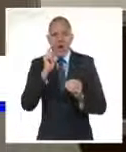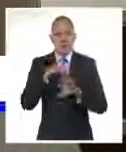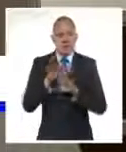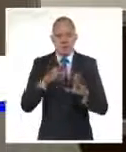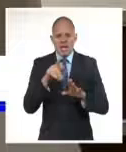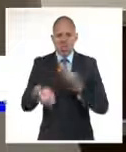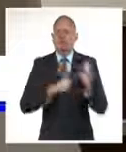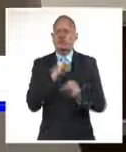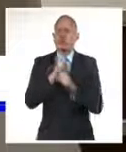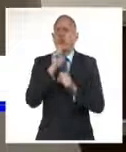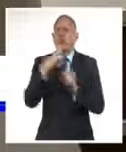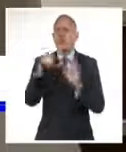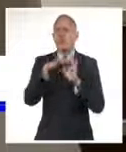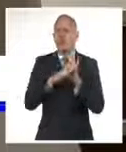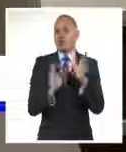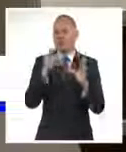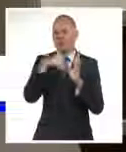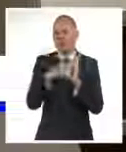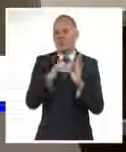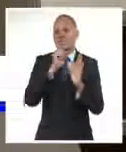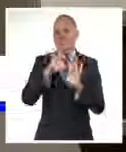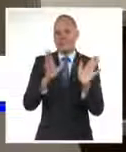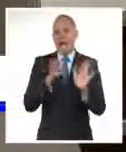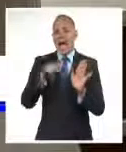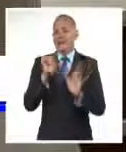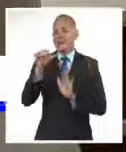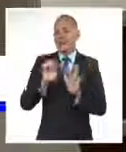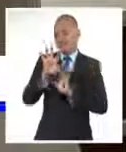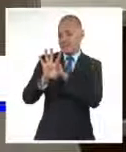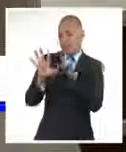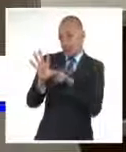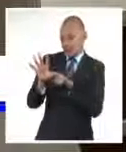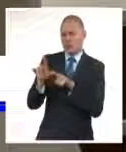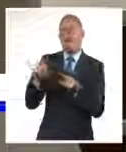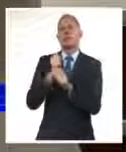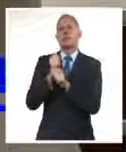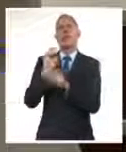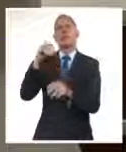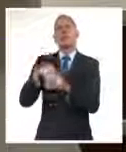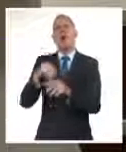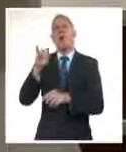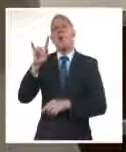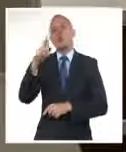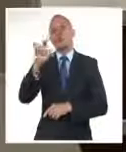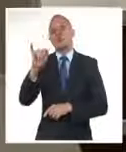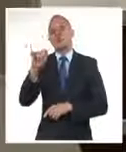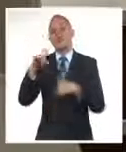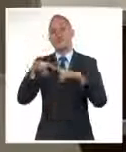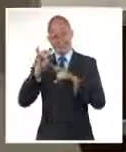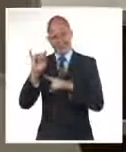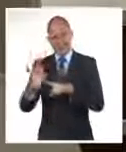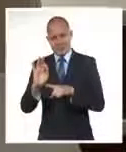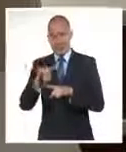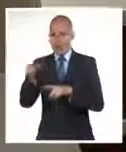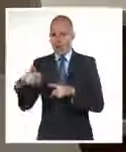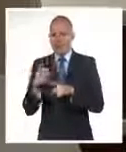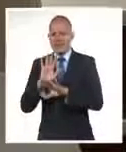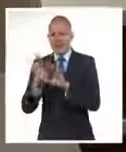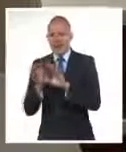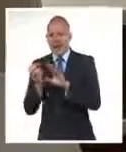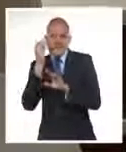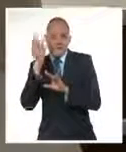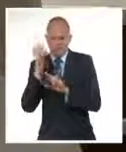de ese ventilador con participación directa de 5 profesionales de la UCI, del parque, en aspectos concretos, en partes concretas